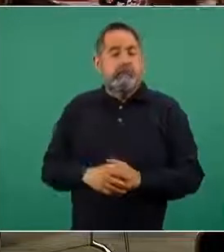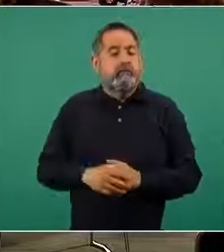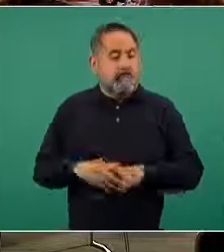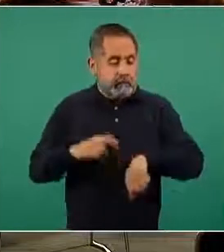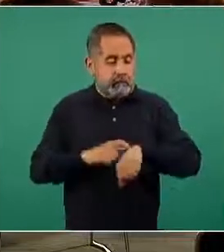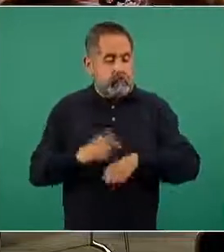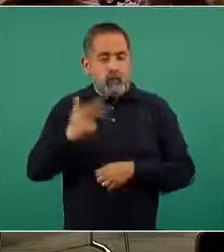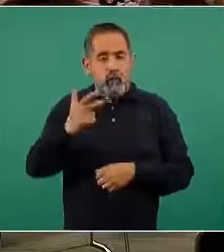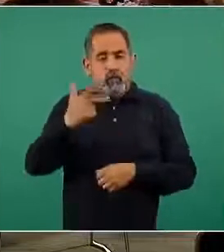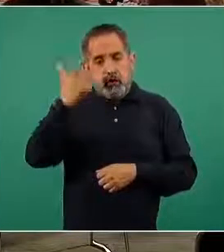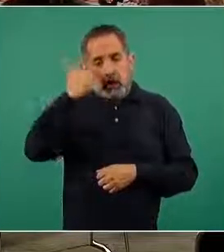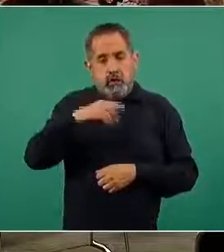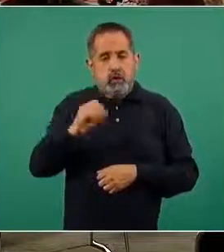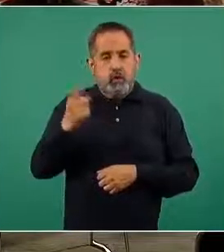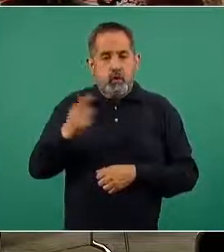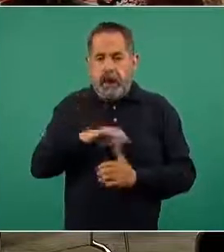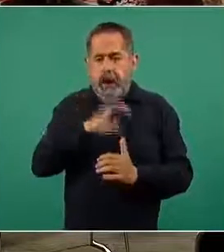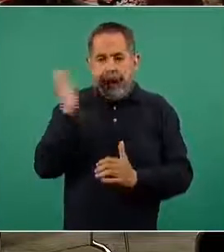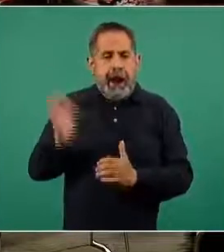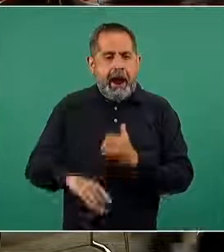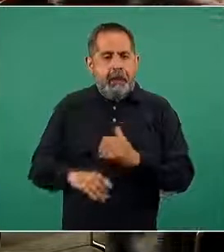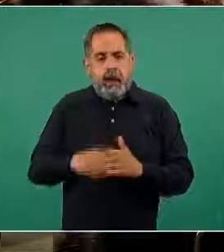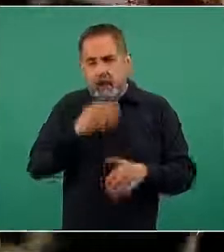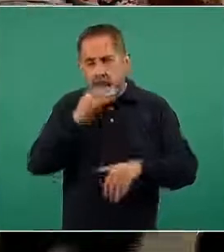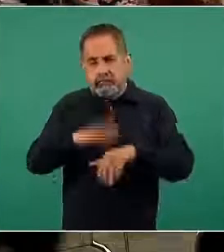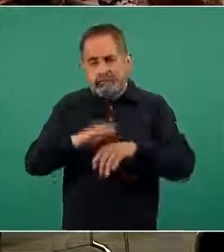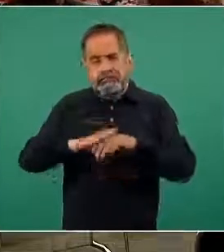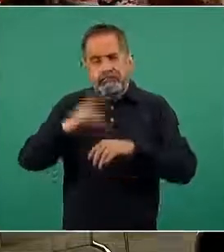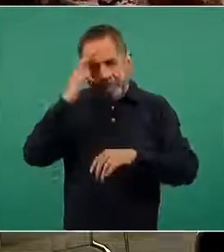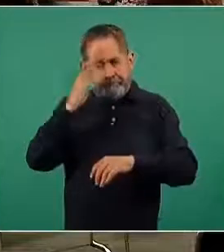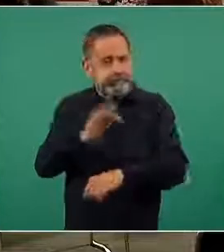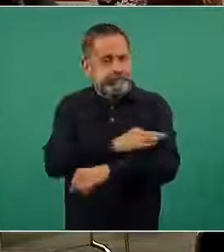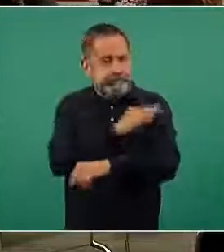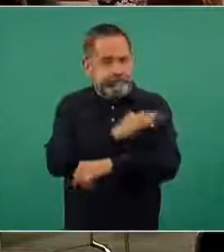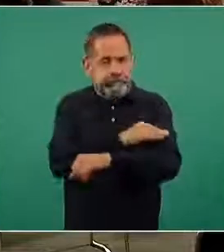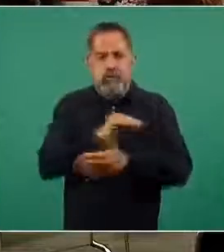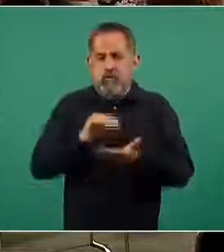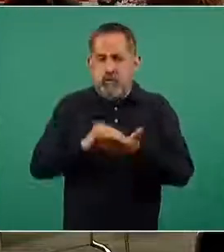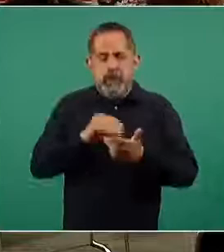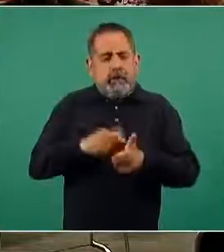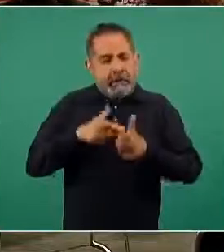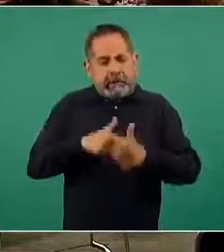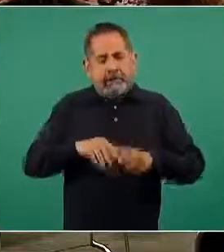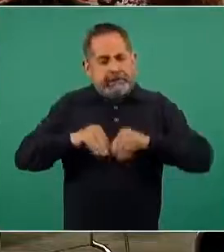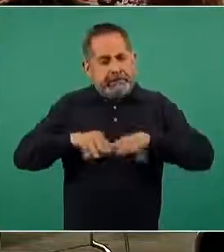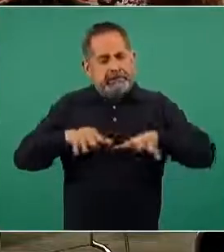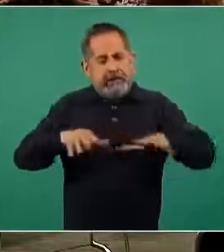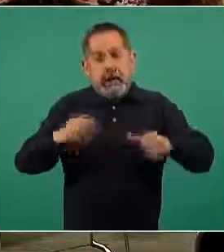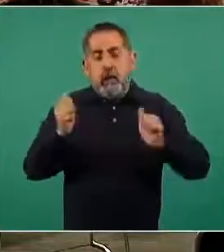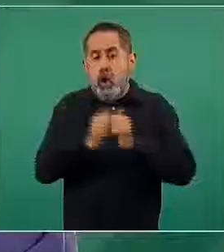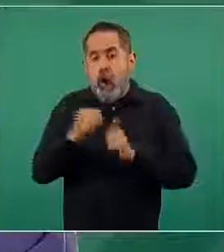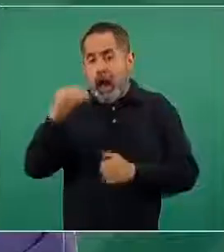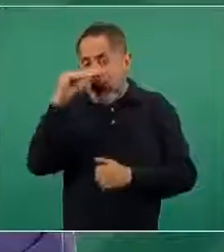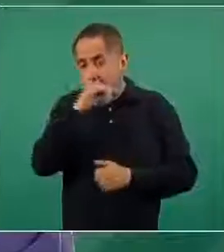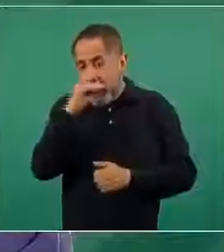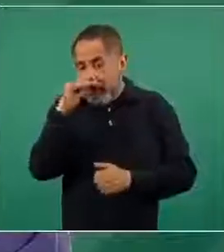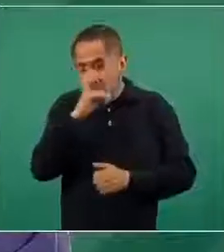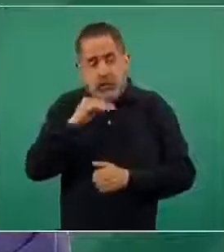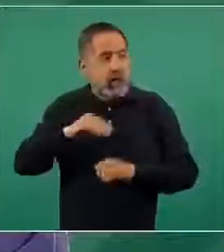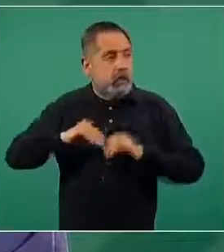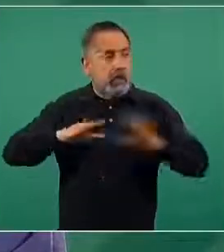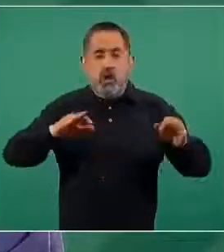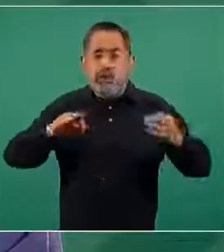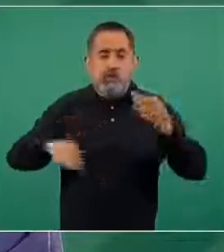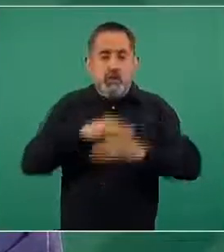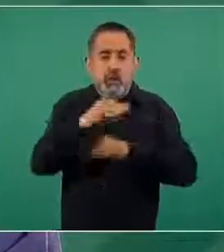las 20:01. Aquí terminamos. Recordamos que la vacunación contra COVID sigue. Es una vacunación gratuita de cobertura